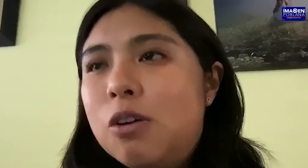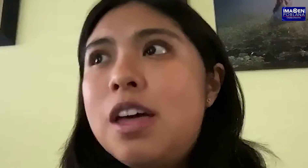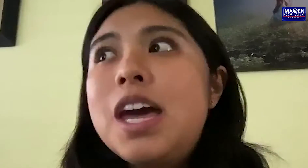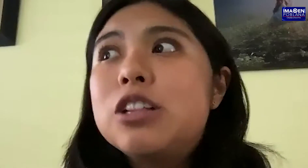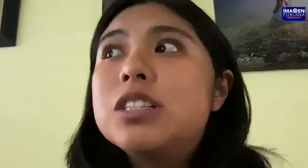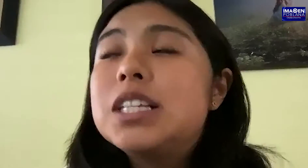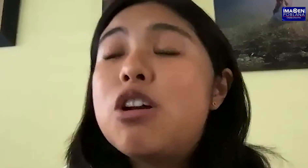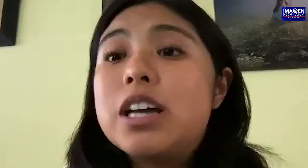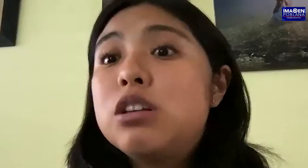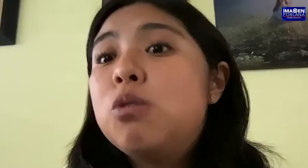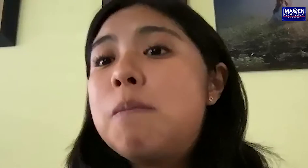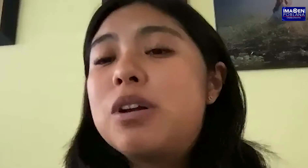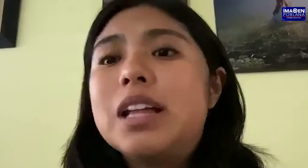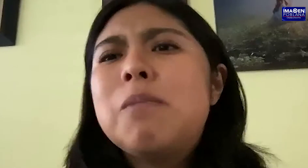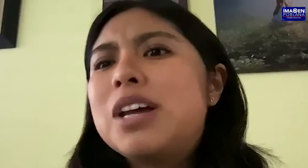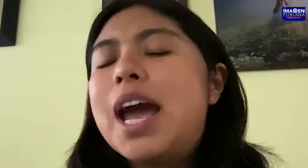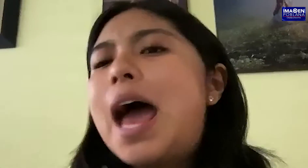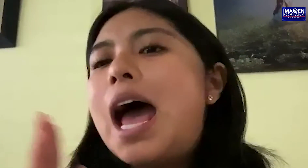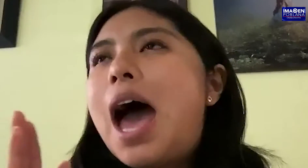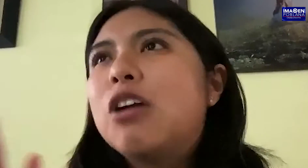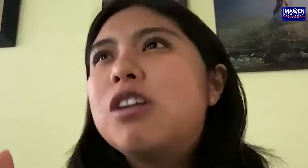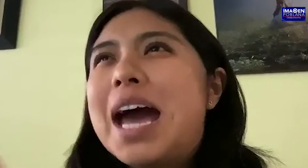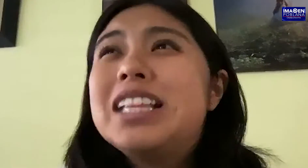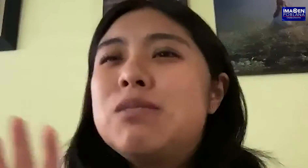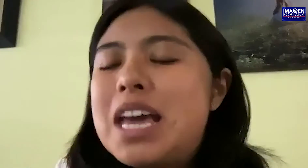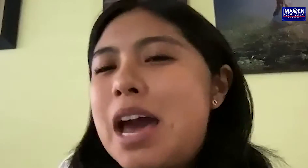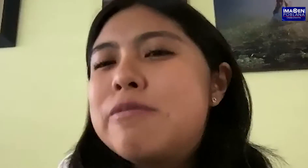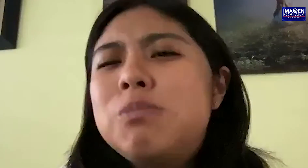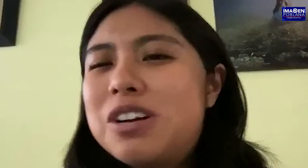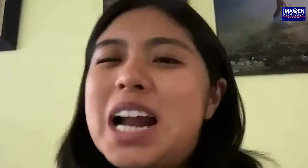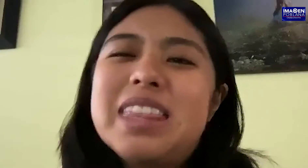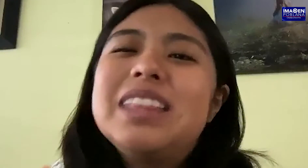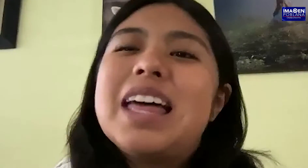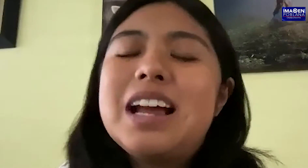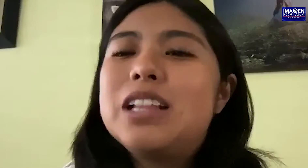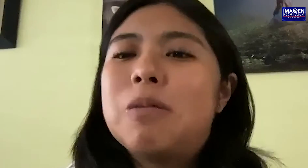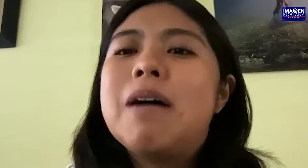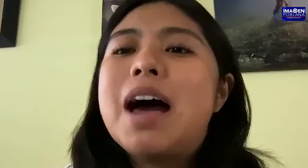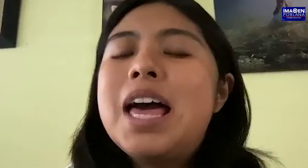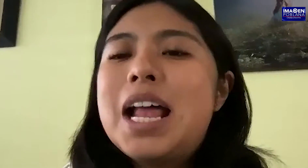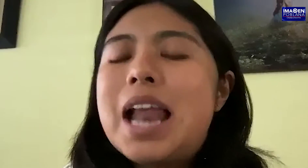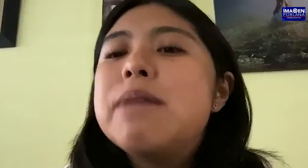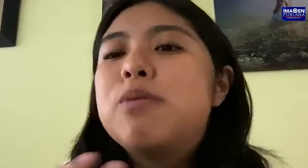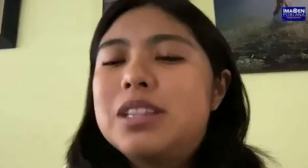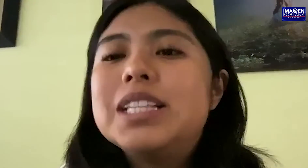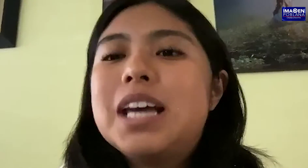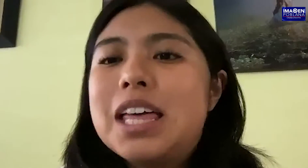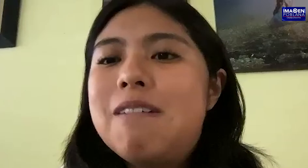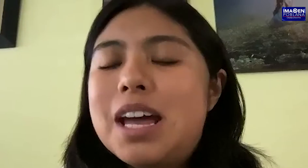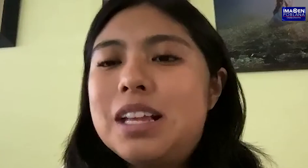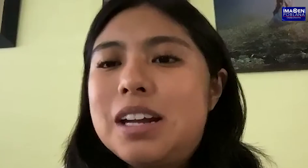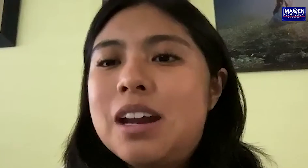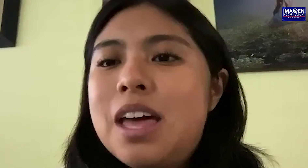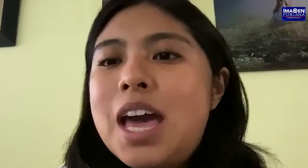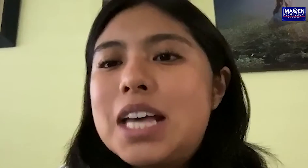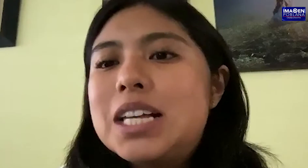diciendo. Entonces creo que eso es muy importante porque era algo que antes veíamos, pero en realidad nadie le tomaba la importancia que